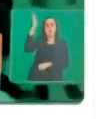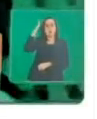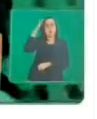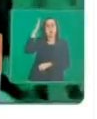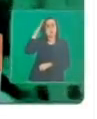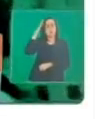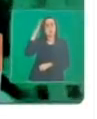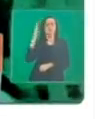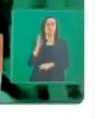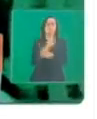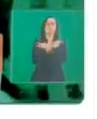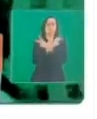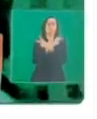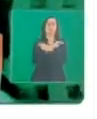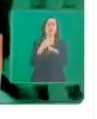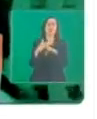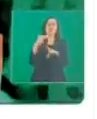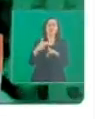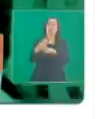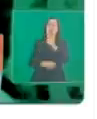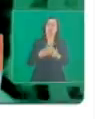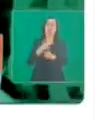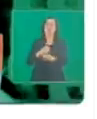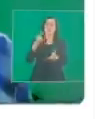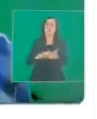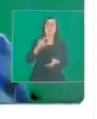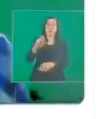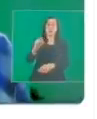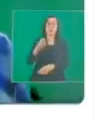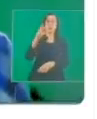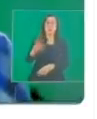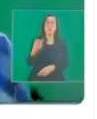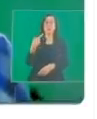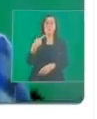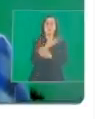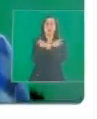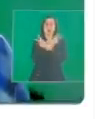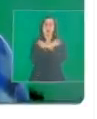el 24, pero más como trabajador activo.